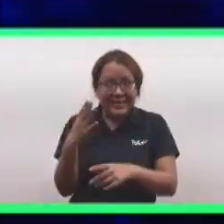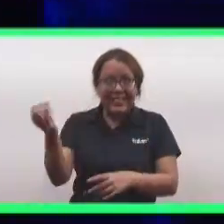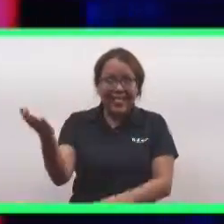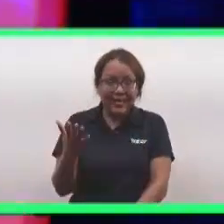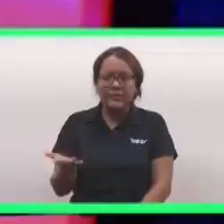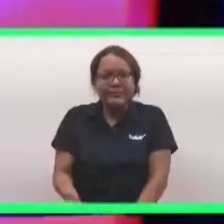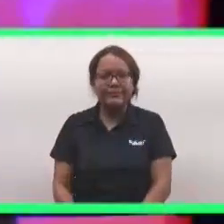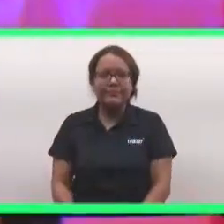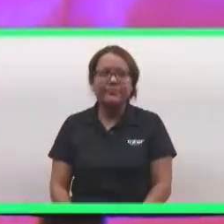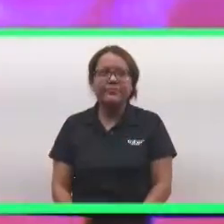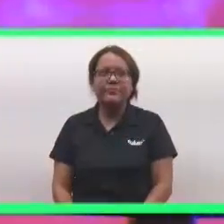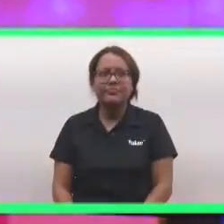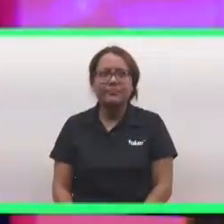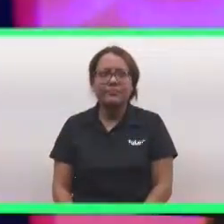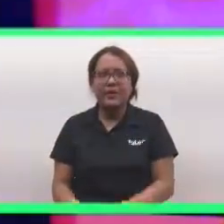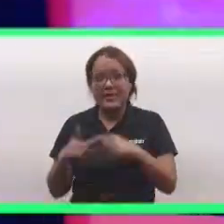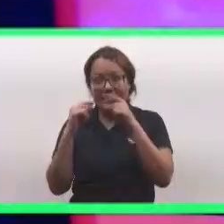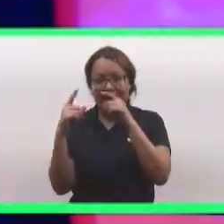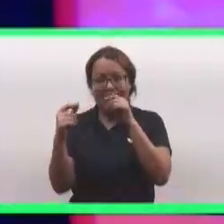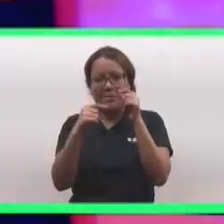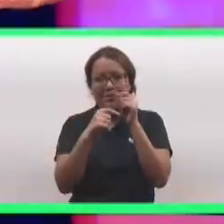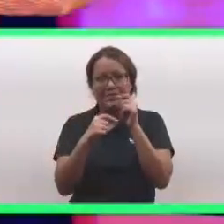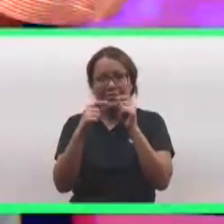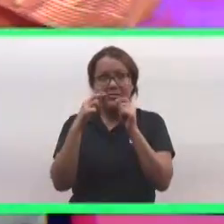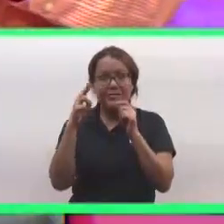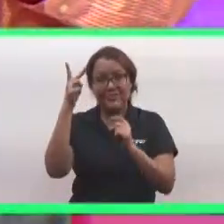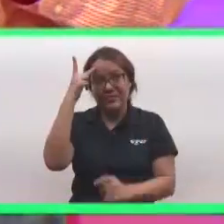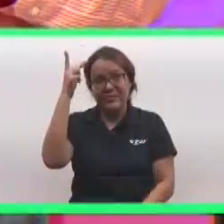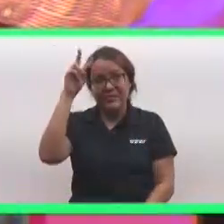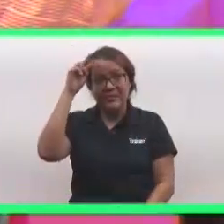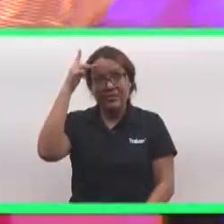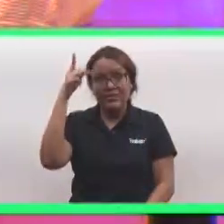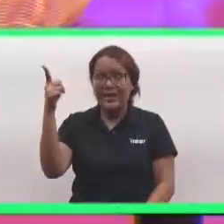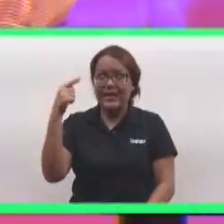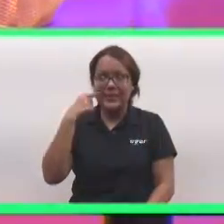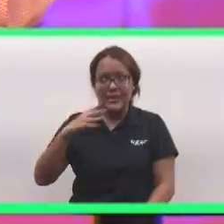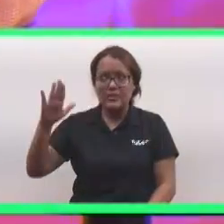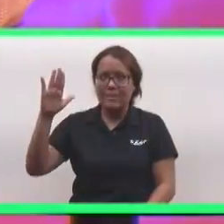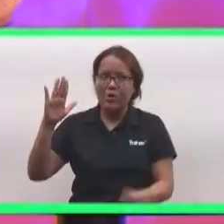Lamentablemente, los que tienen la lengua más larga son los que tienen el peor testimonio de todos.